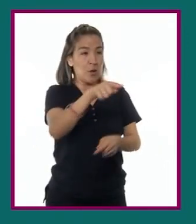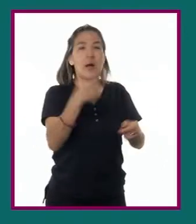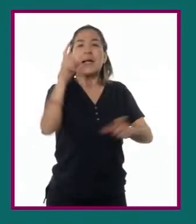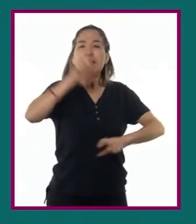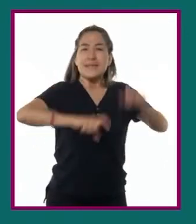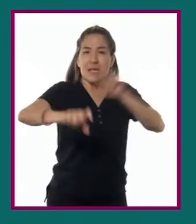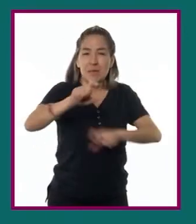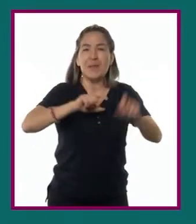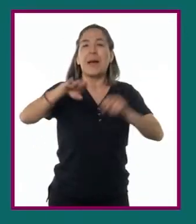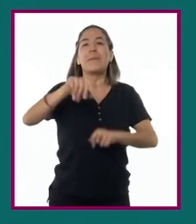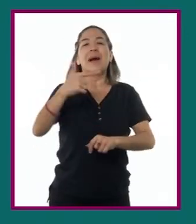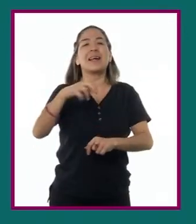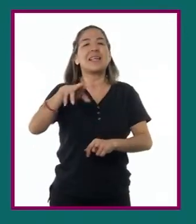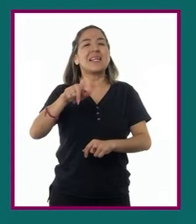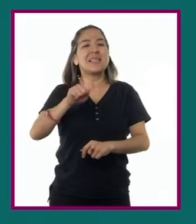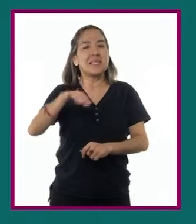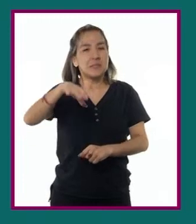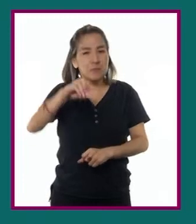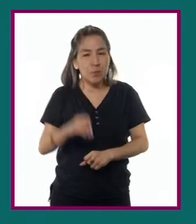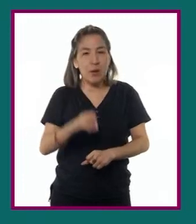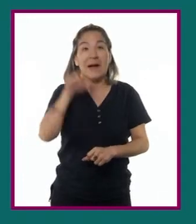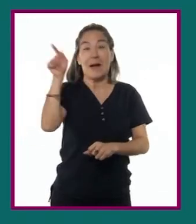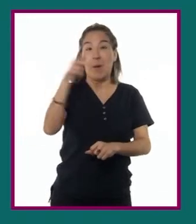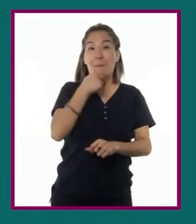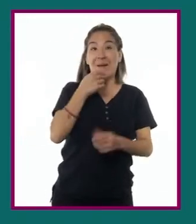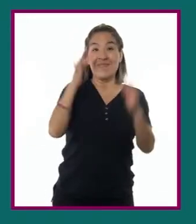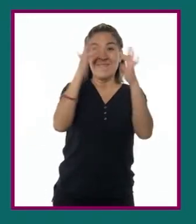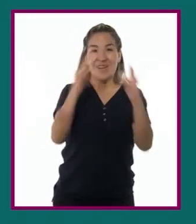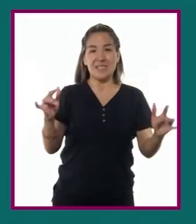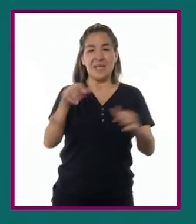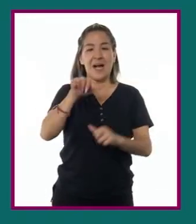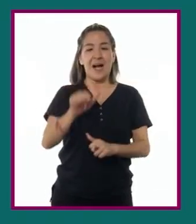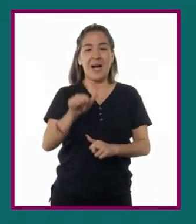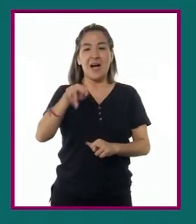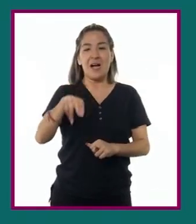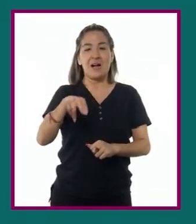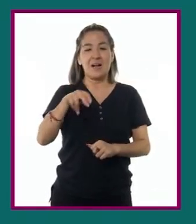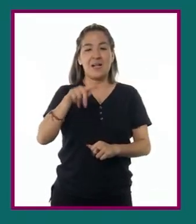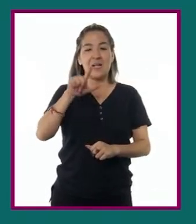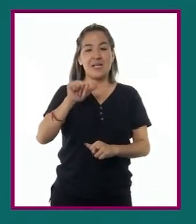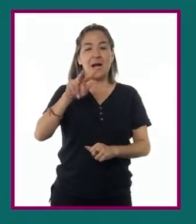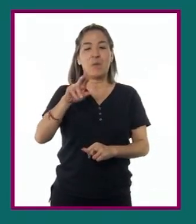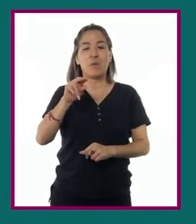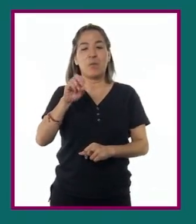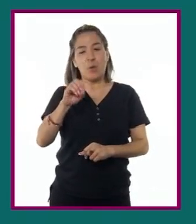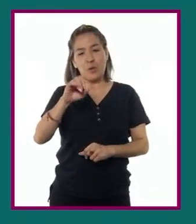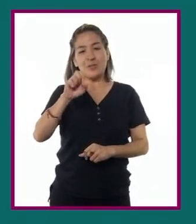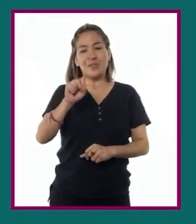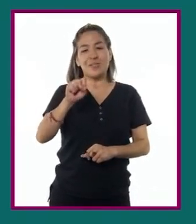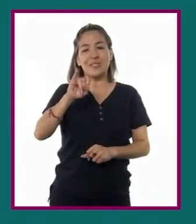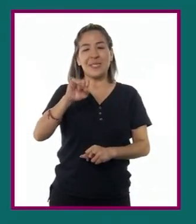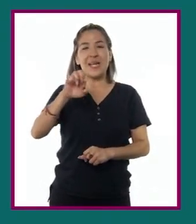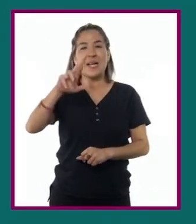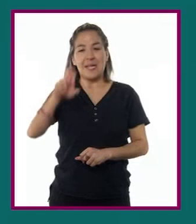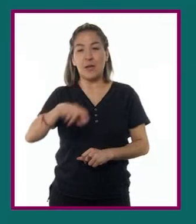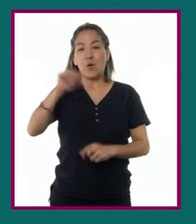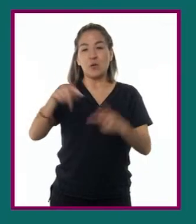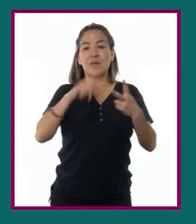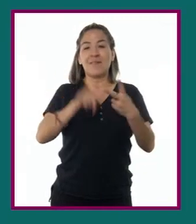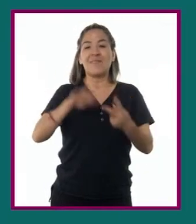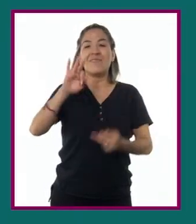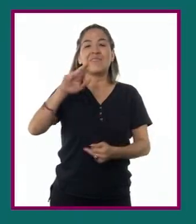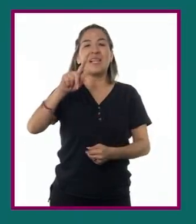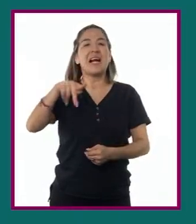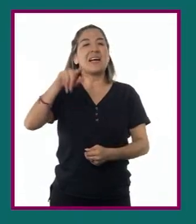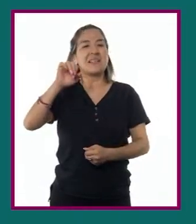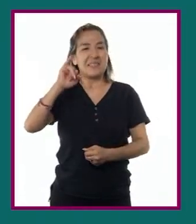y fluidos, entre ellos el francés Antoine Lavoisier y el americano Benjamin